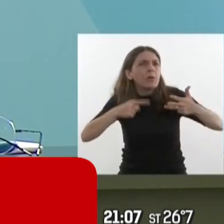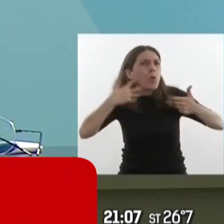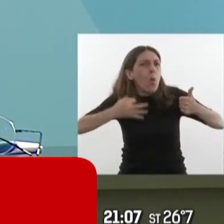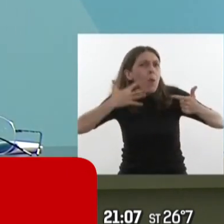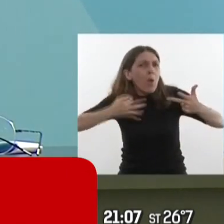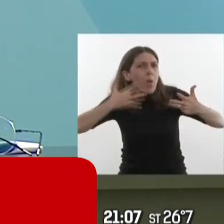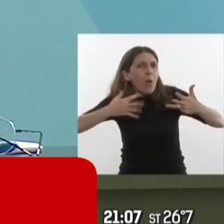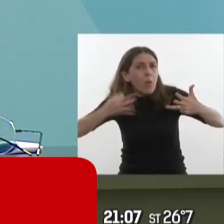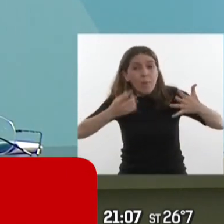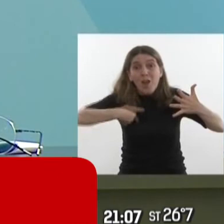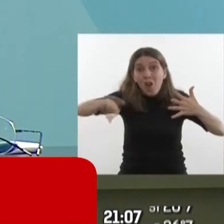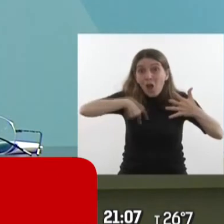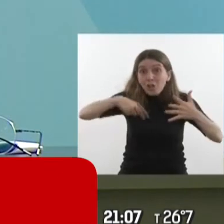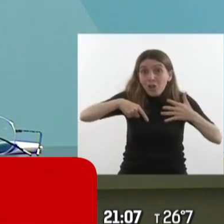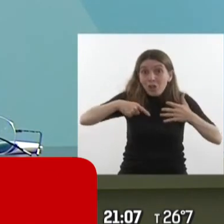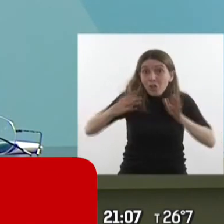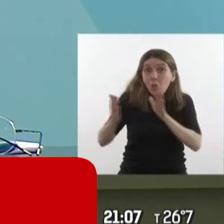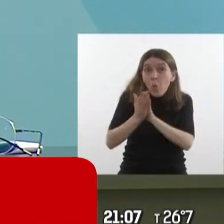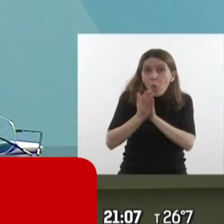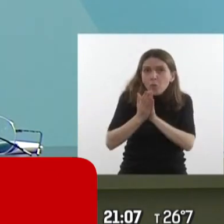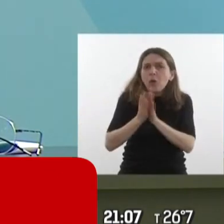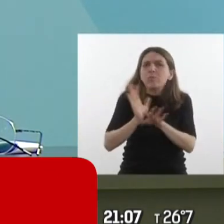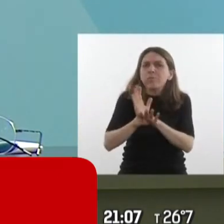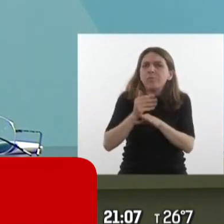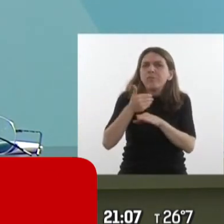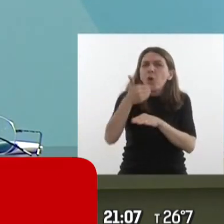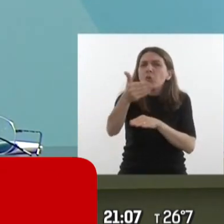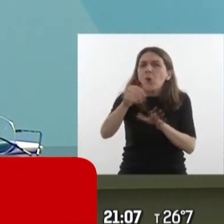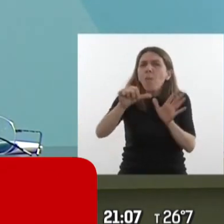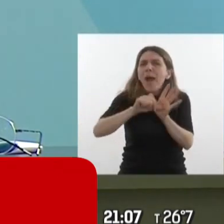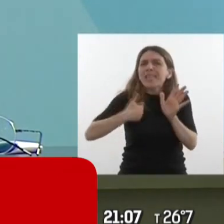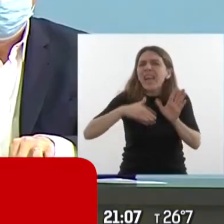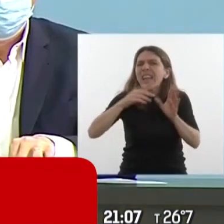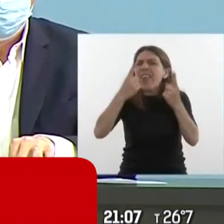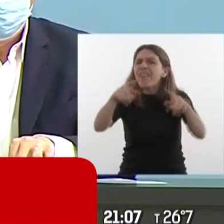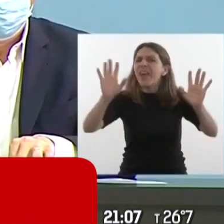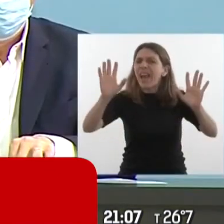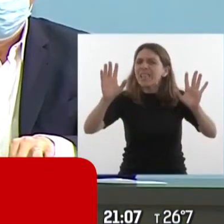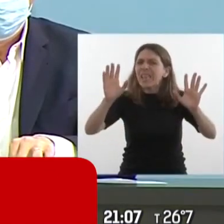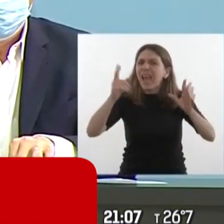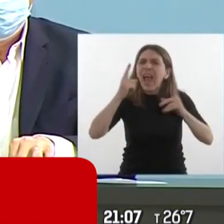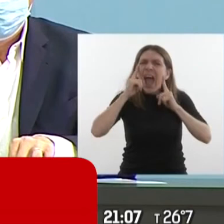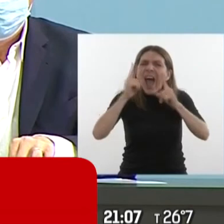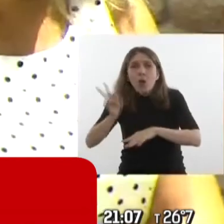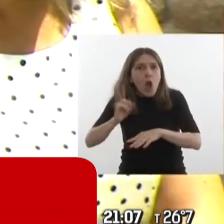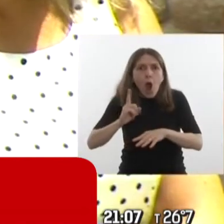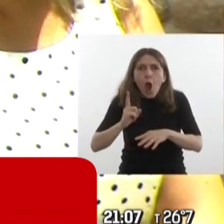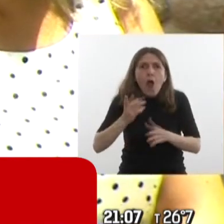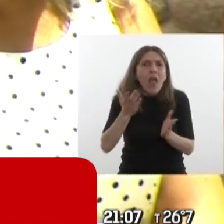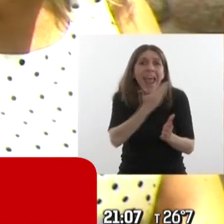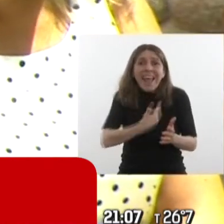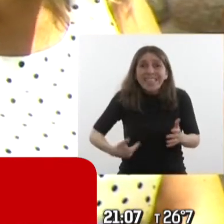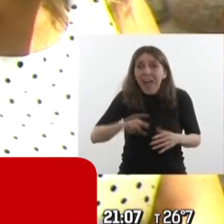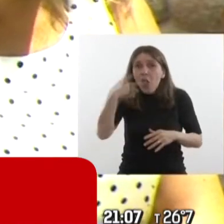estamos construyendo un país distinto, que a todos nos ampare, que a nadie deje al